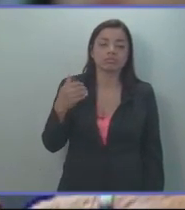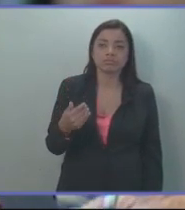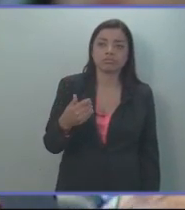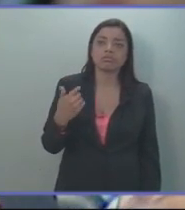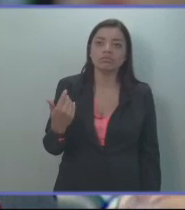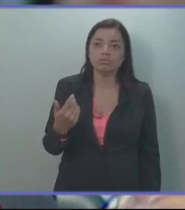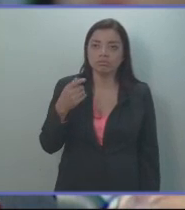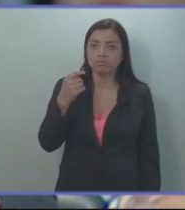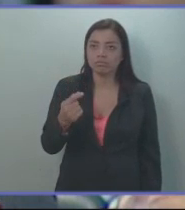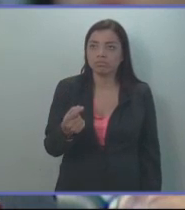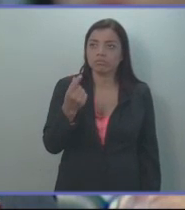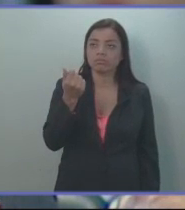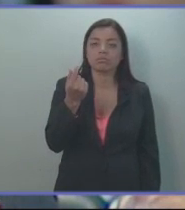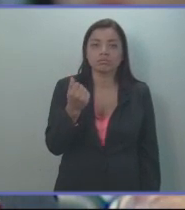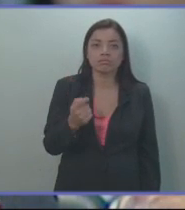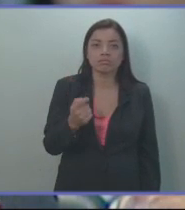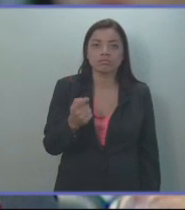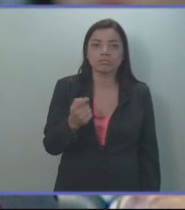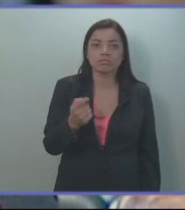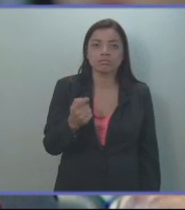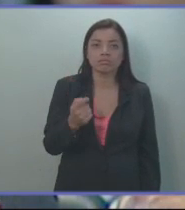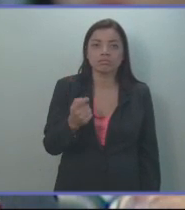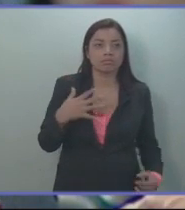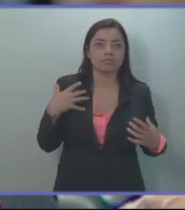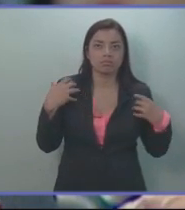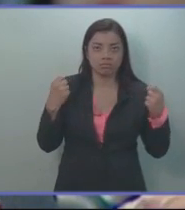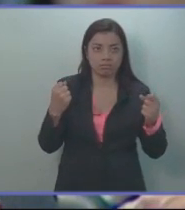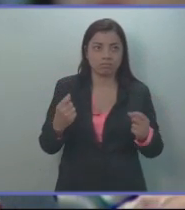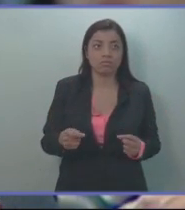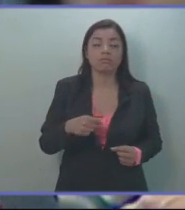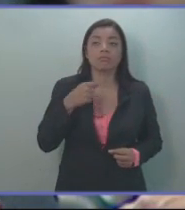está pasando dinero para el Ministerio de Salud,